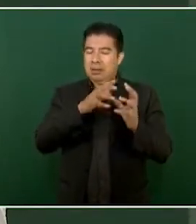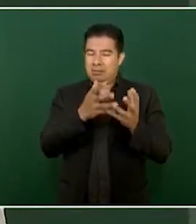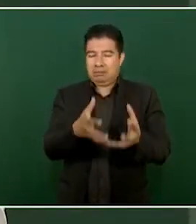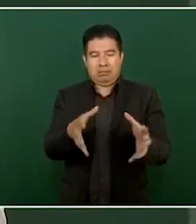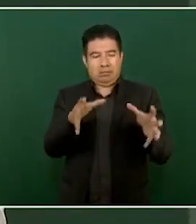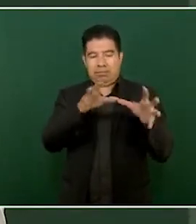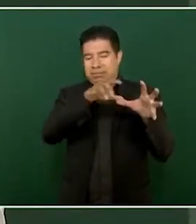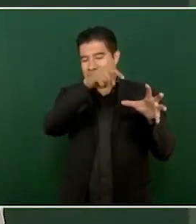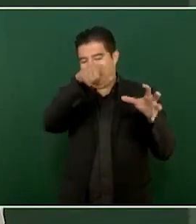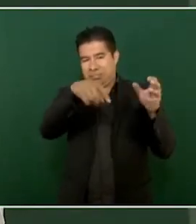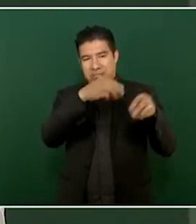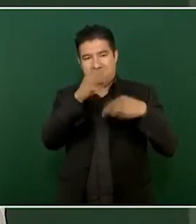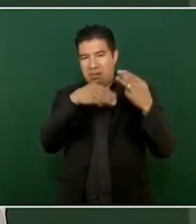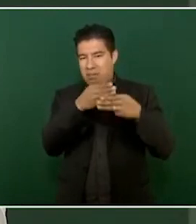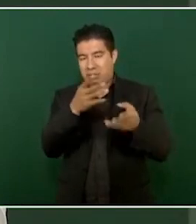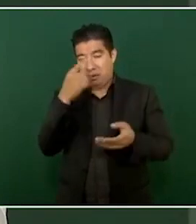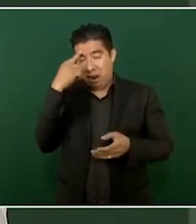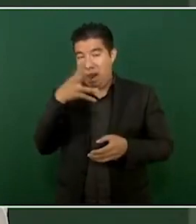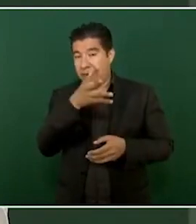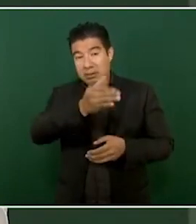todo el mundo.